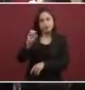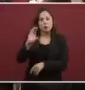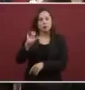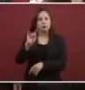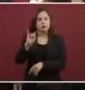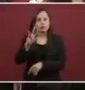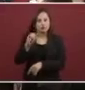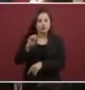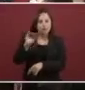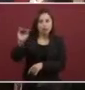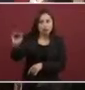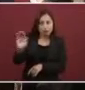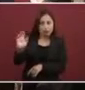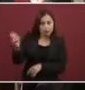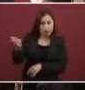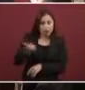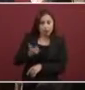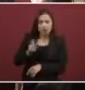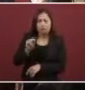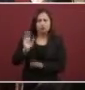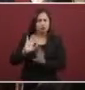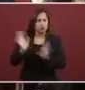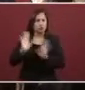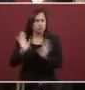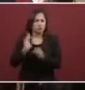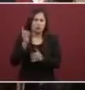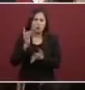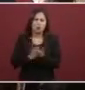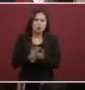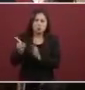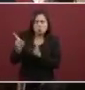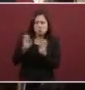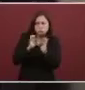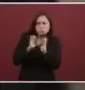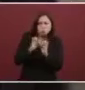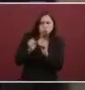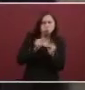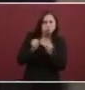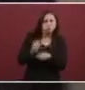para cobrarle, sino para que me dé una entrevista, nada más.